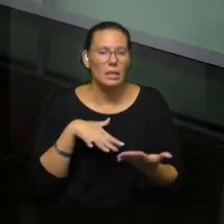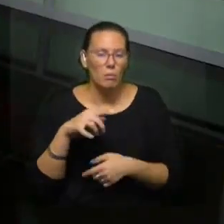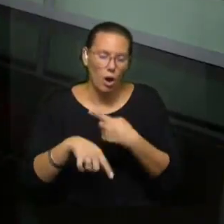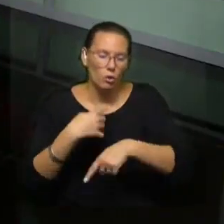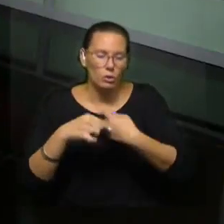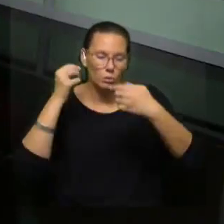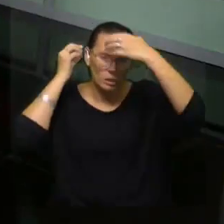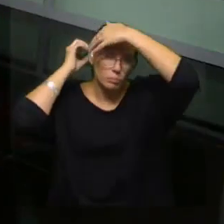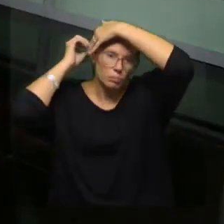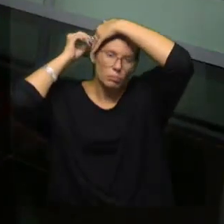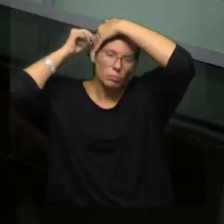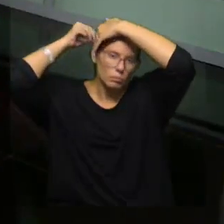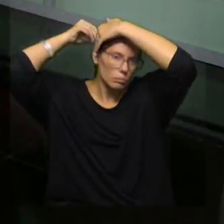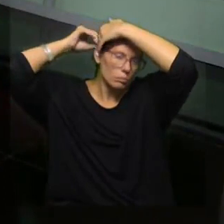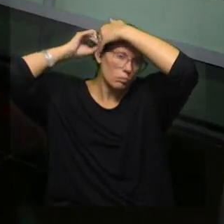tiempo. Buenísimo.